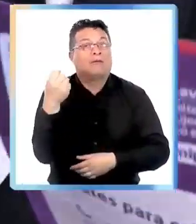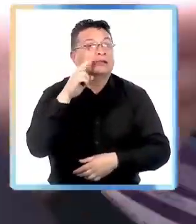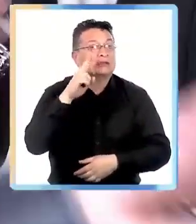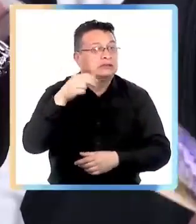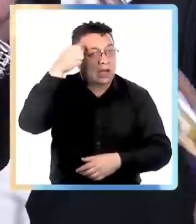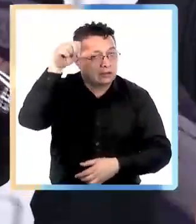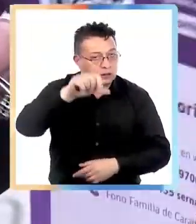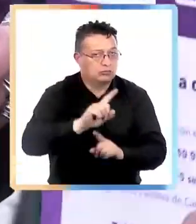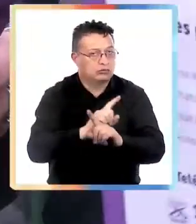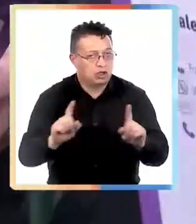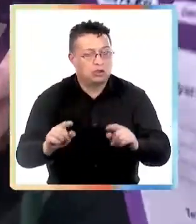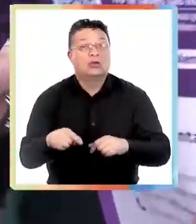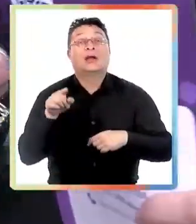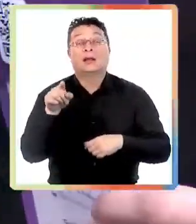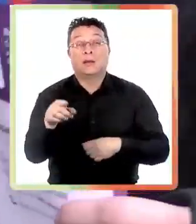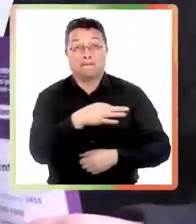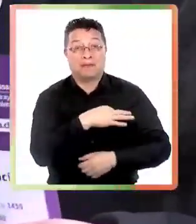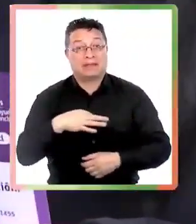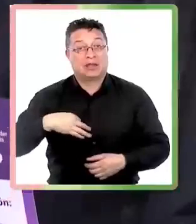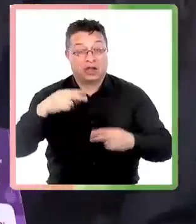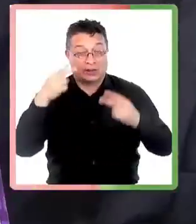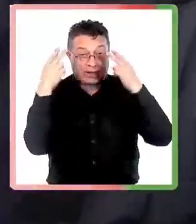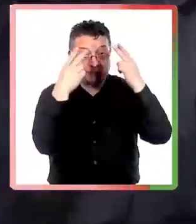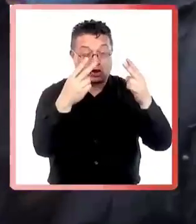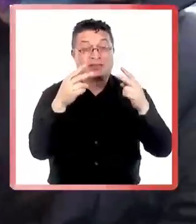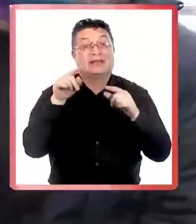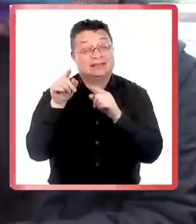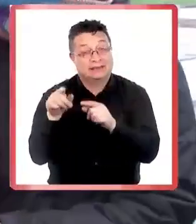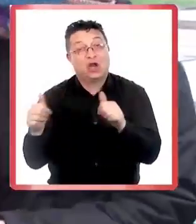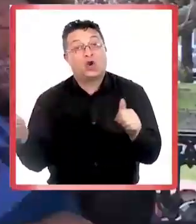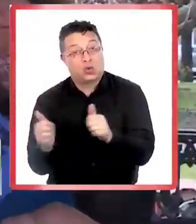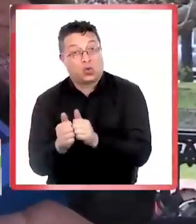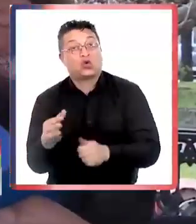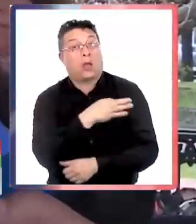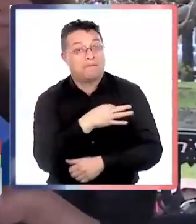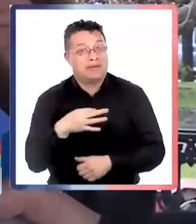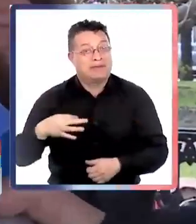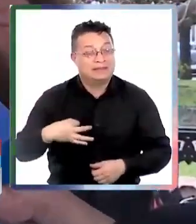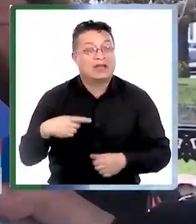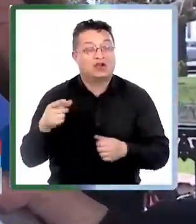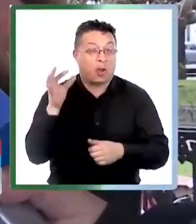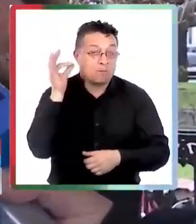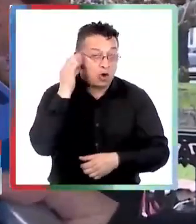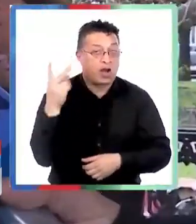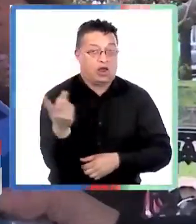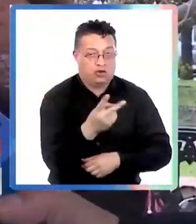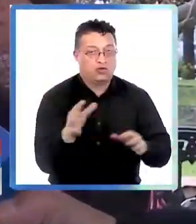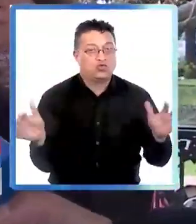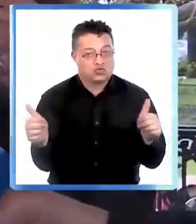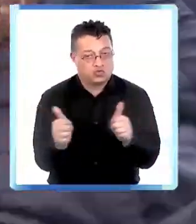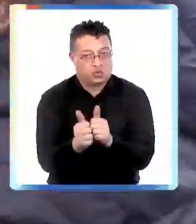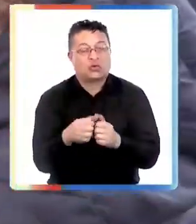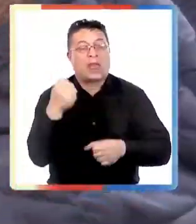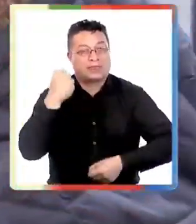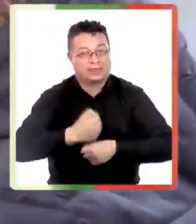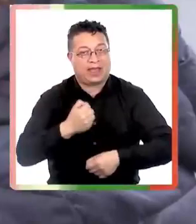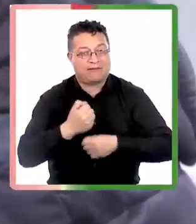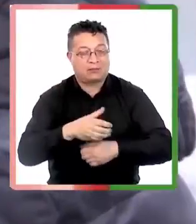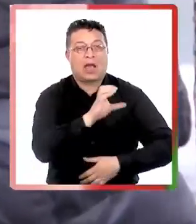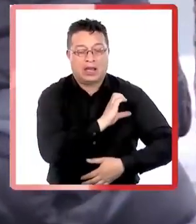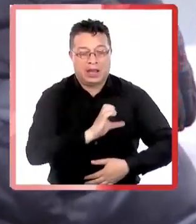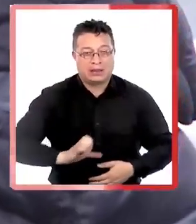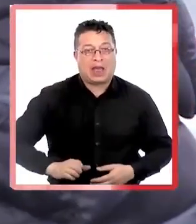queden impunes. Es una iniciativa del Ministerio de Transporte y Telecomunicaciones en conjunto con el Ministerio de la Mujer. Se está